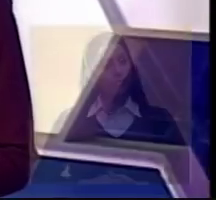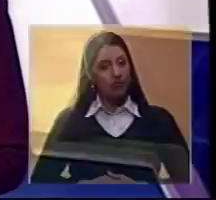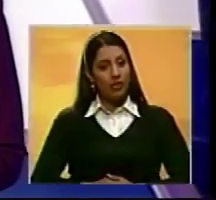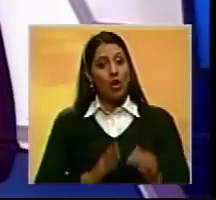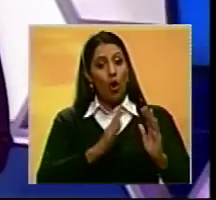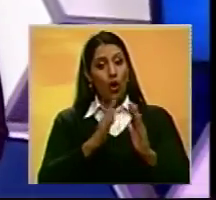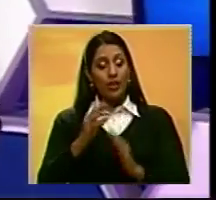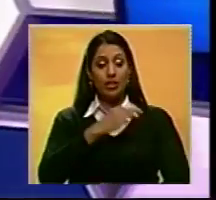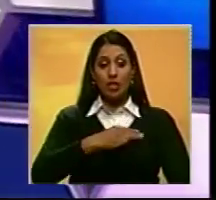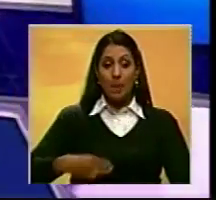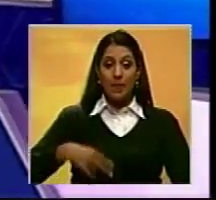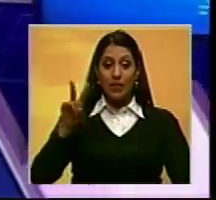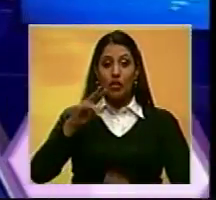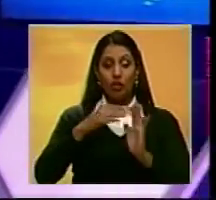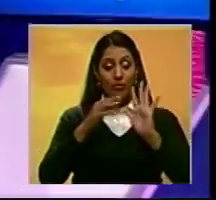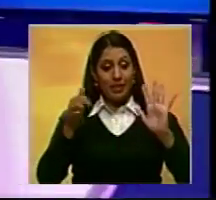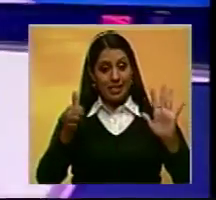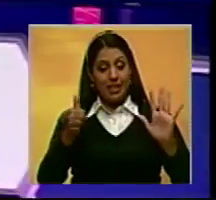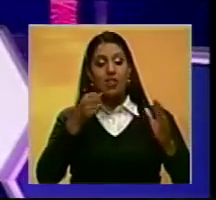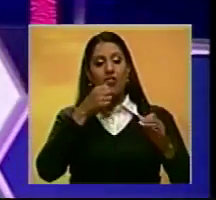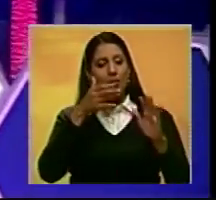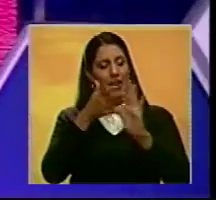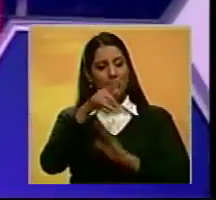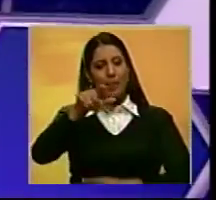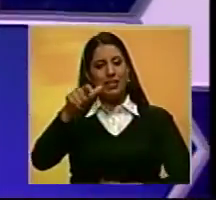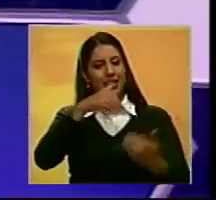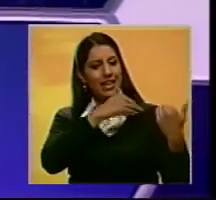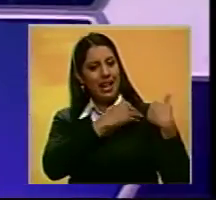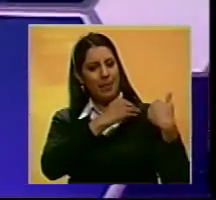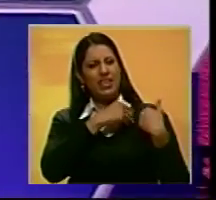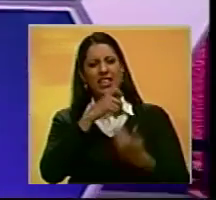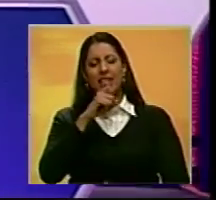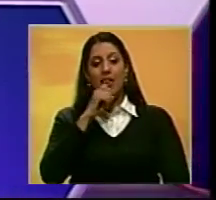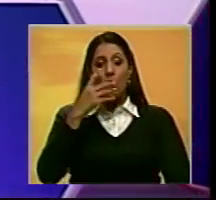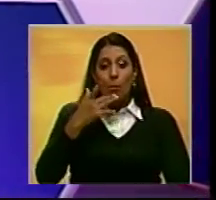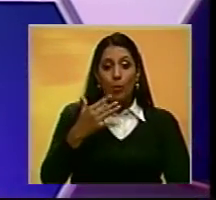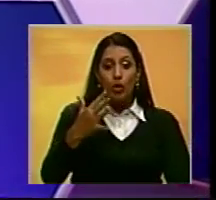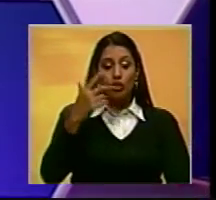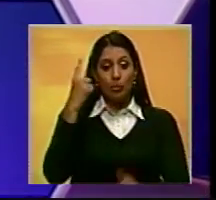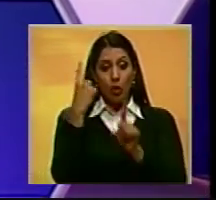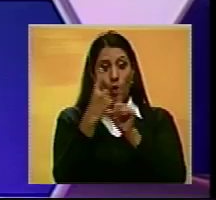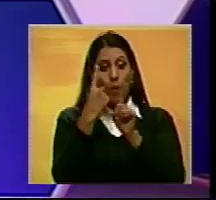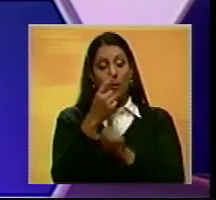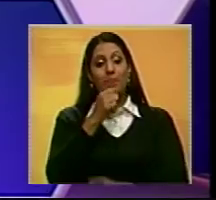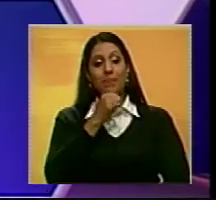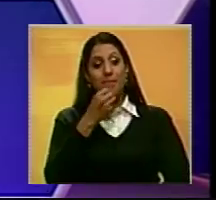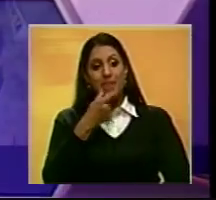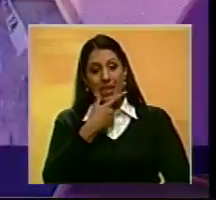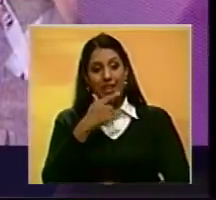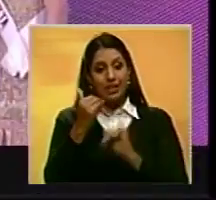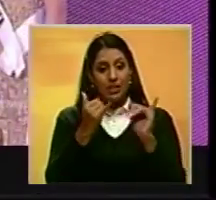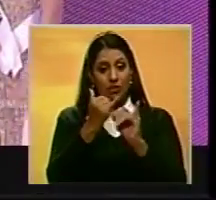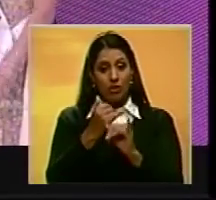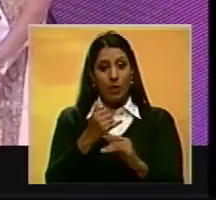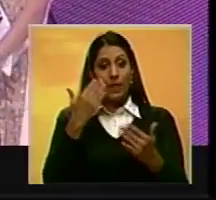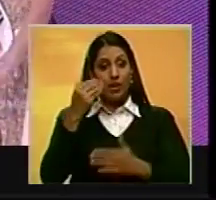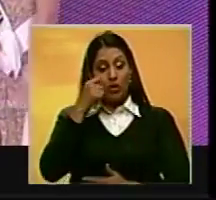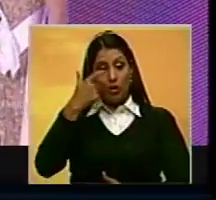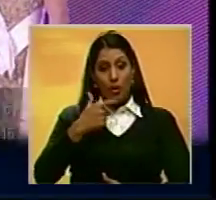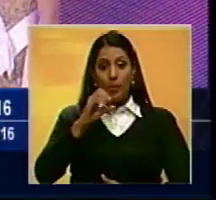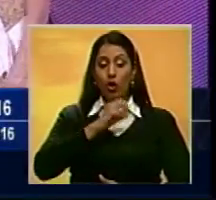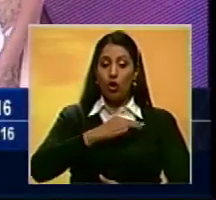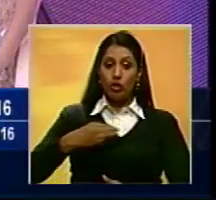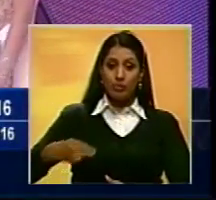Y la organización Miss Venezuela 2016 informó quiénes serán las representantes en los próximos concursos de belleza internacional. El Salón